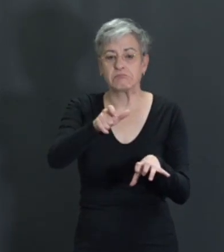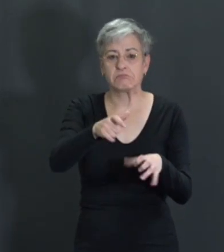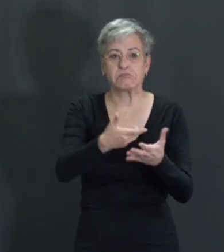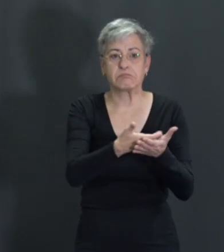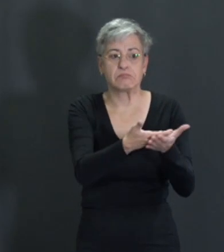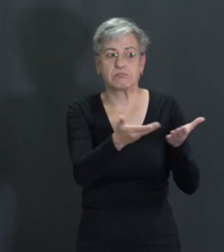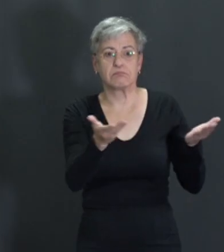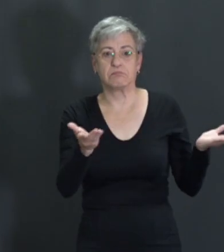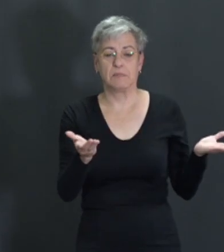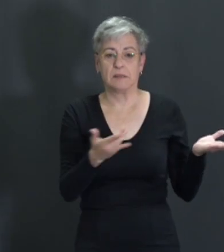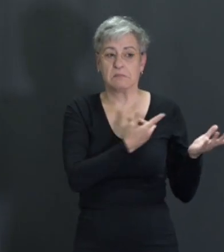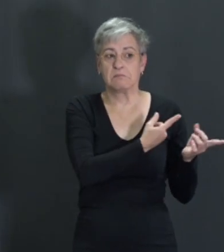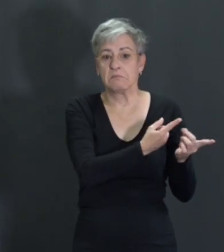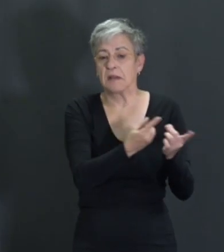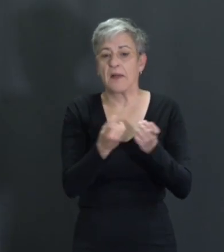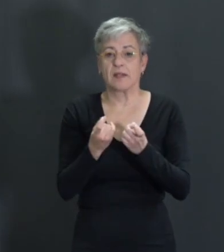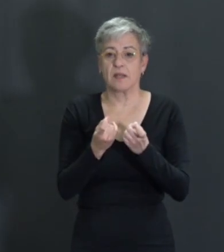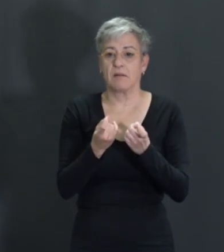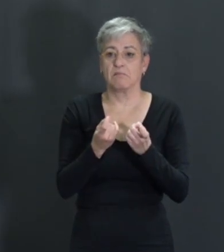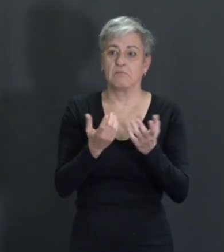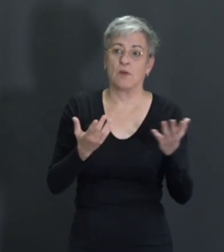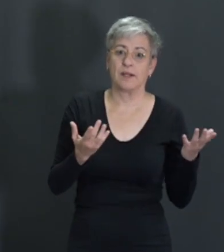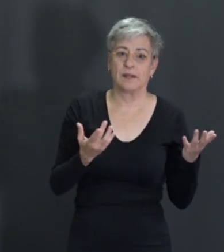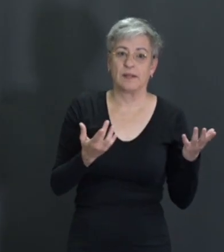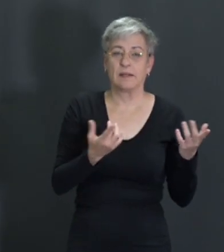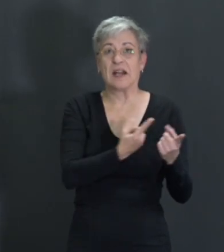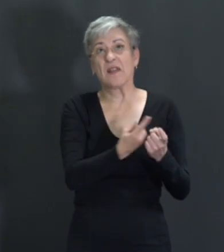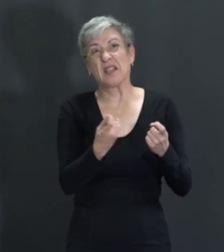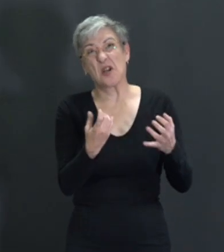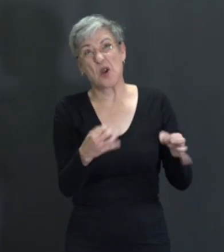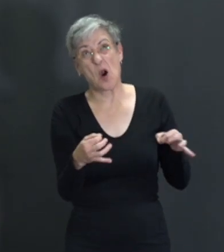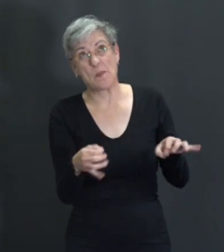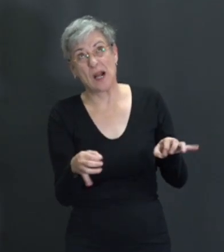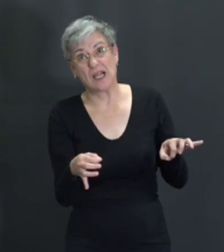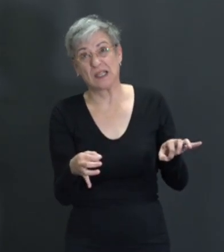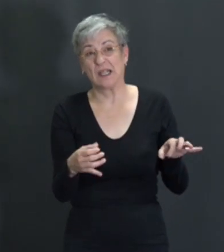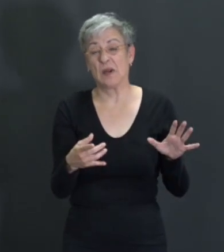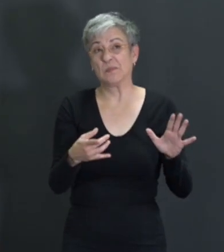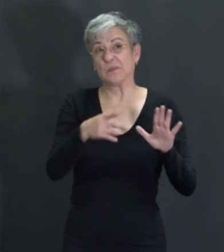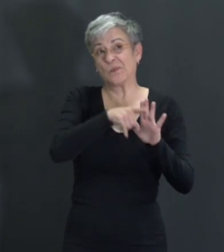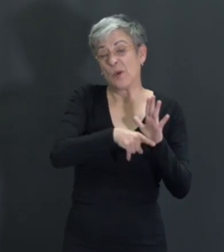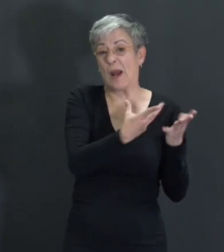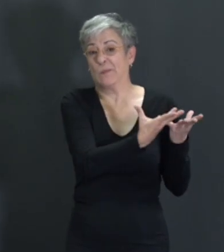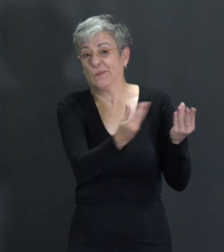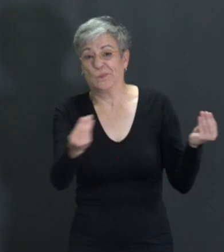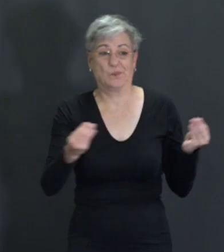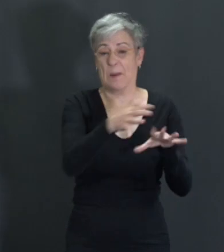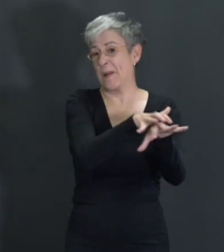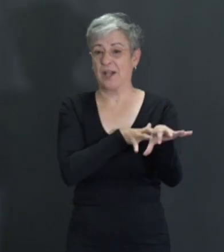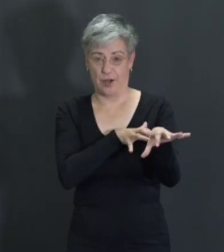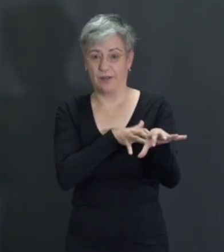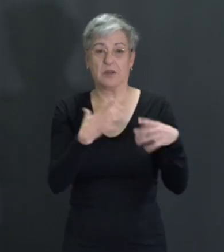¿no?, con necesidades, iba a decir normalizadas, cosa que no regulares. Es muy exacto, con